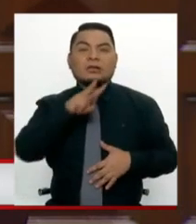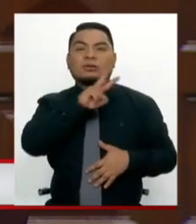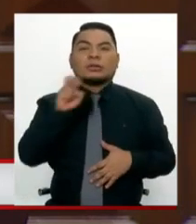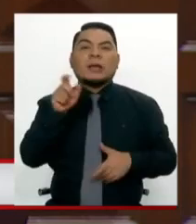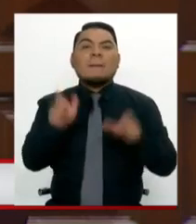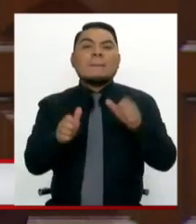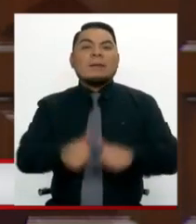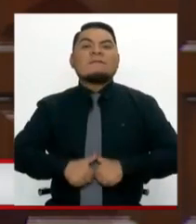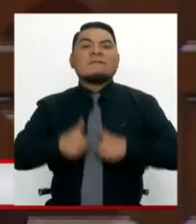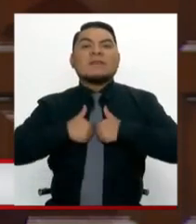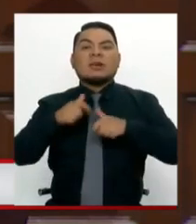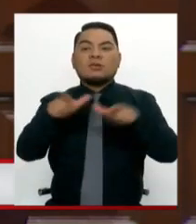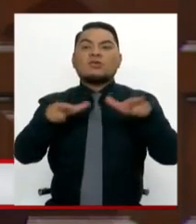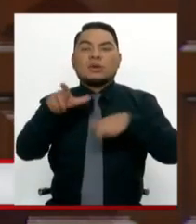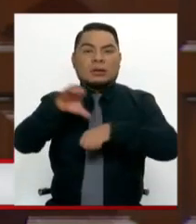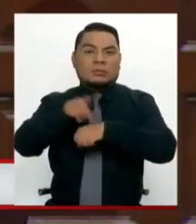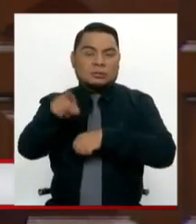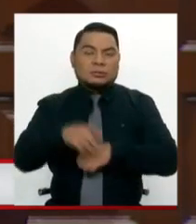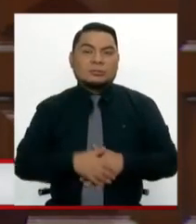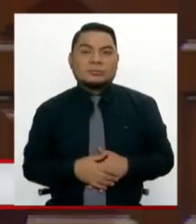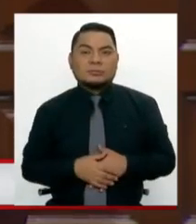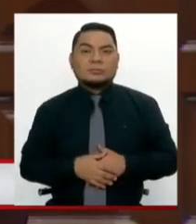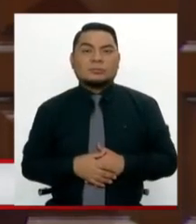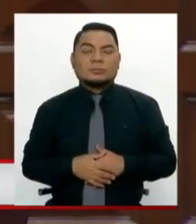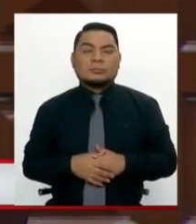873.200 habitantes de la ciudad de Lima.